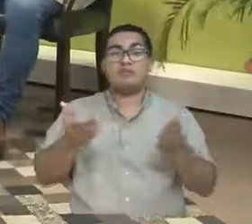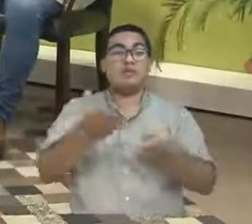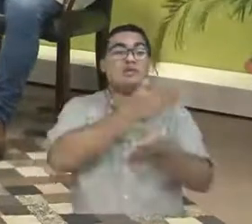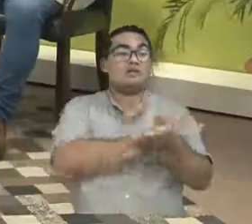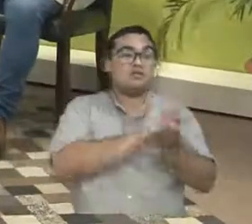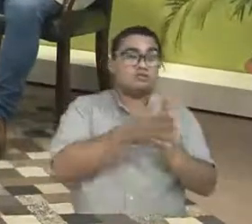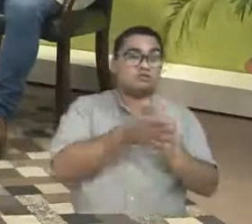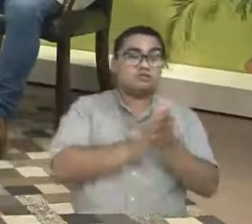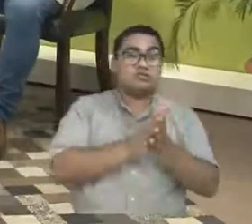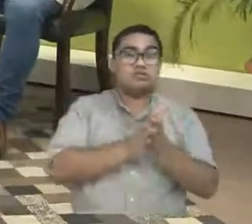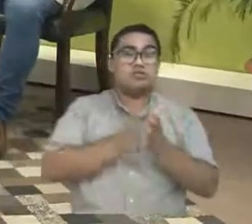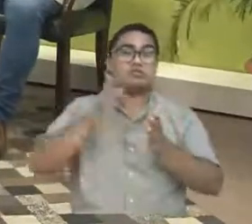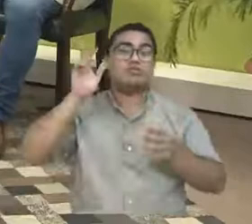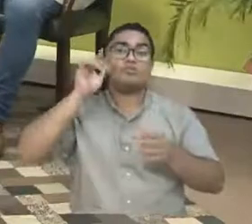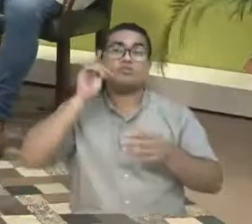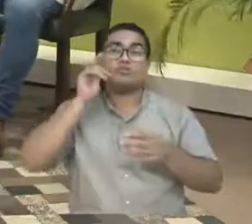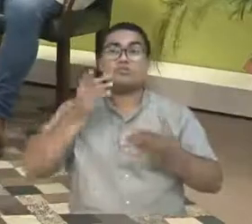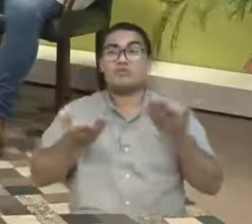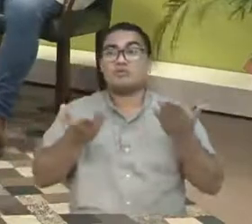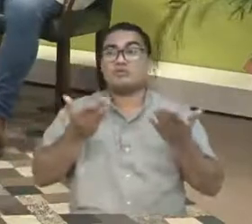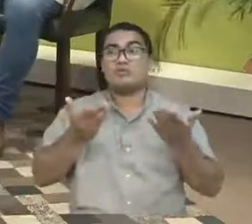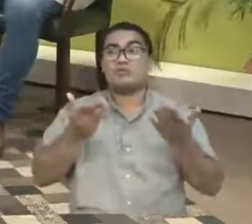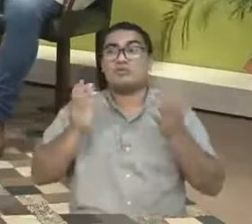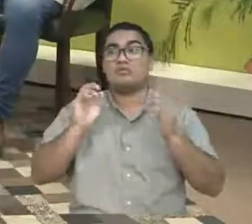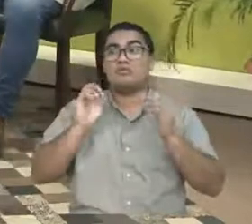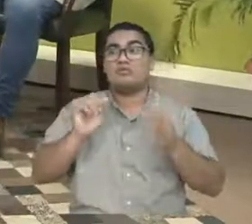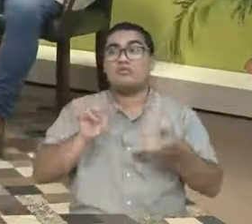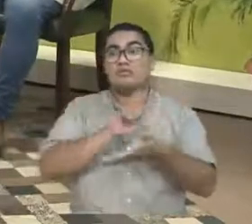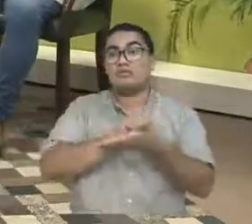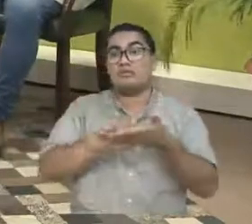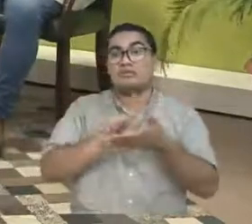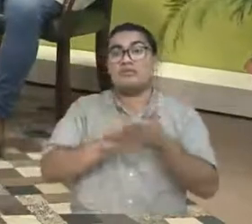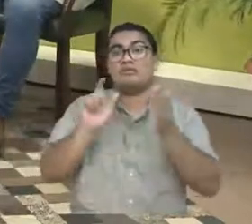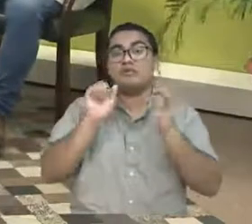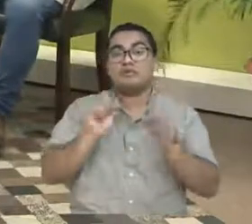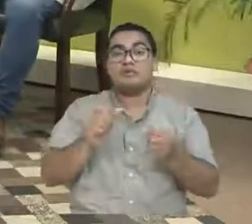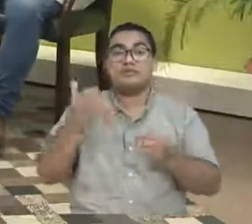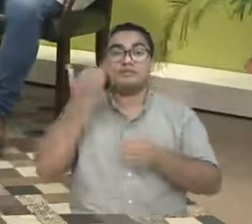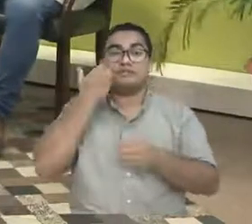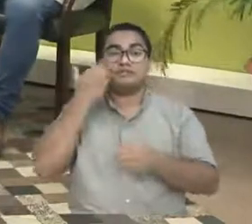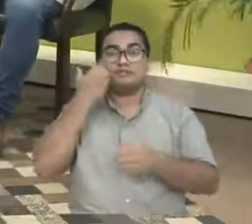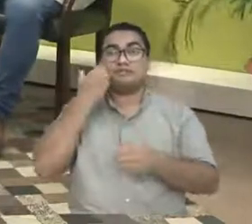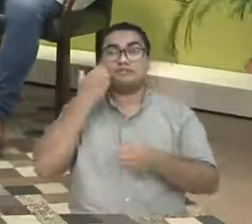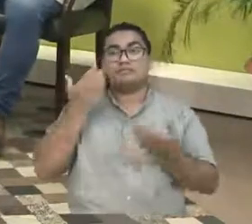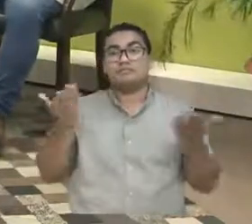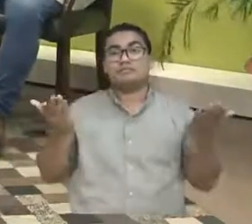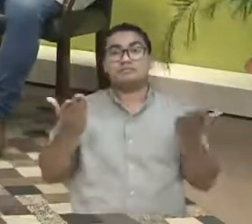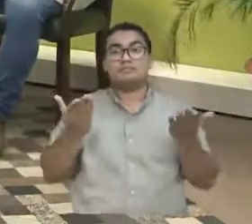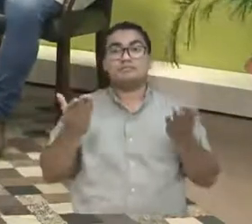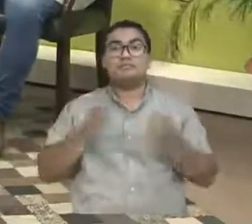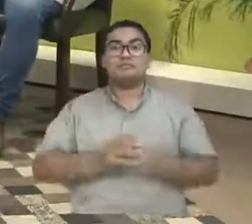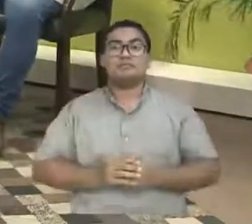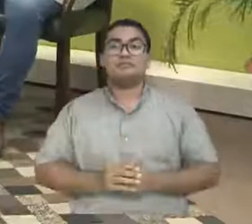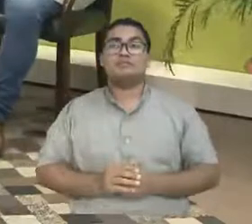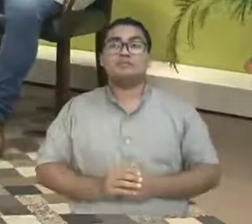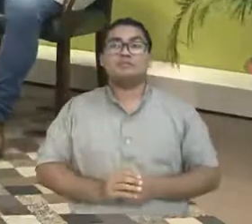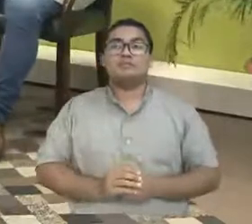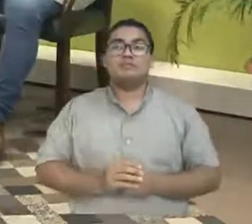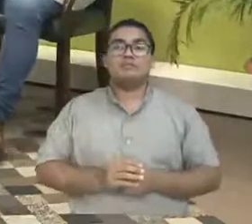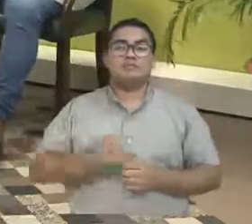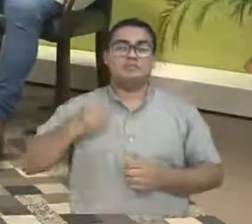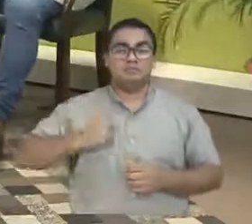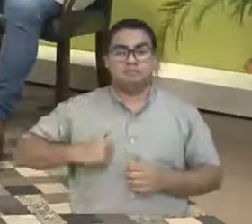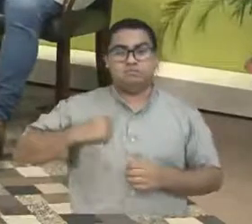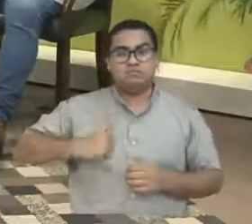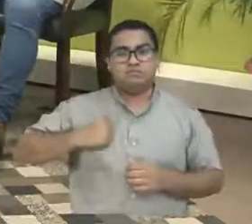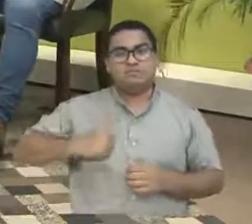cuerpo. Así es, que puede tener contacto directo con la mucosa y puede crear un proceso infeccioso local como una presión de piel. Es ahí donde se dan las diarreas, por